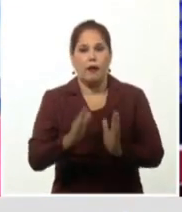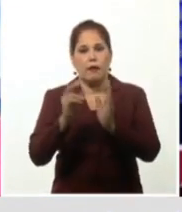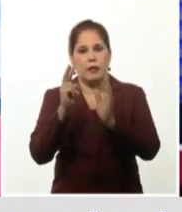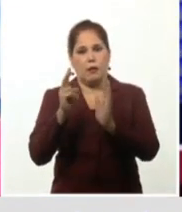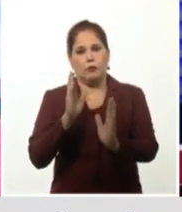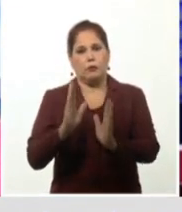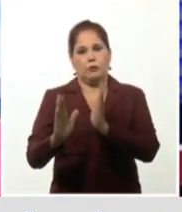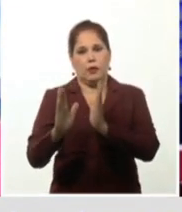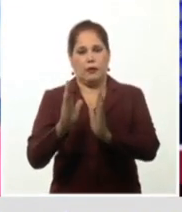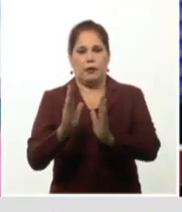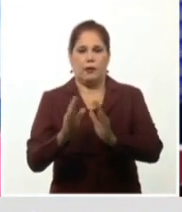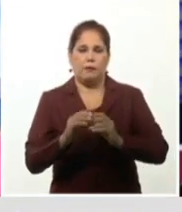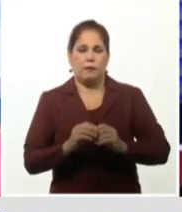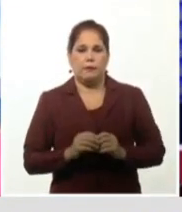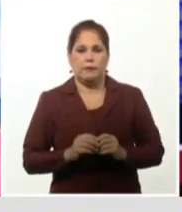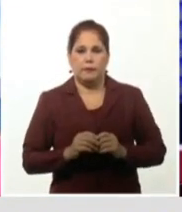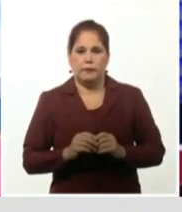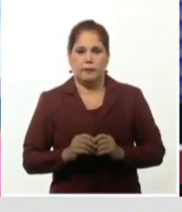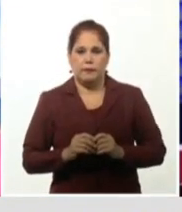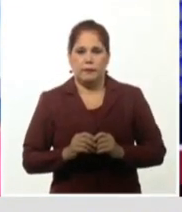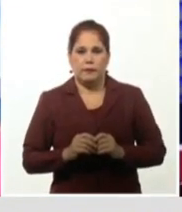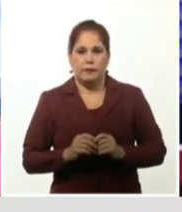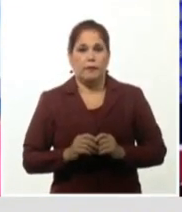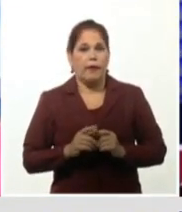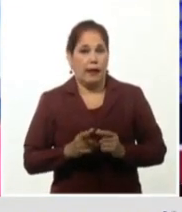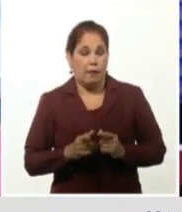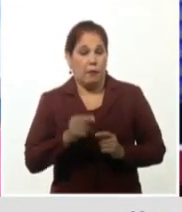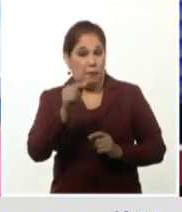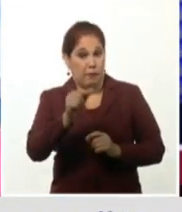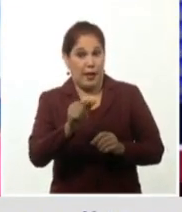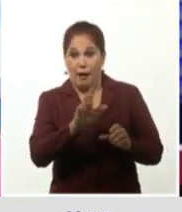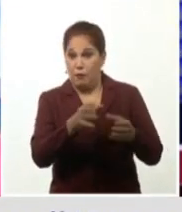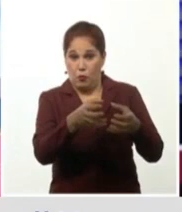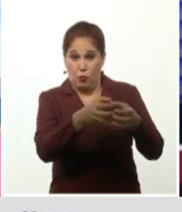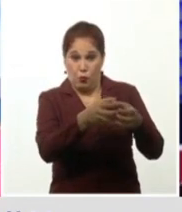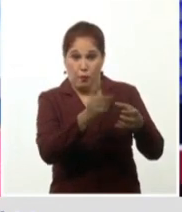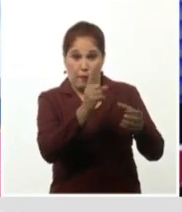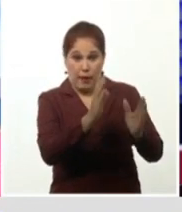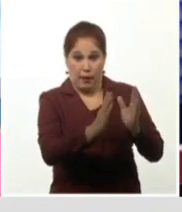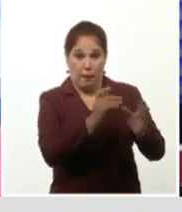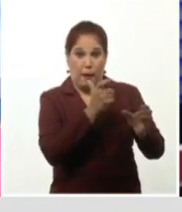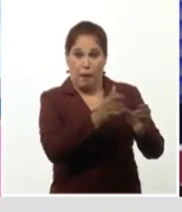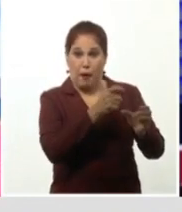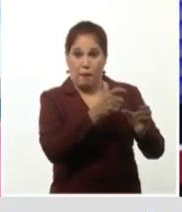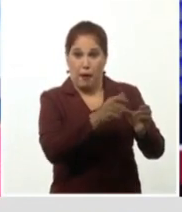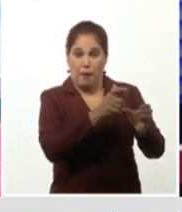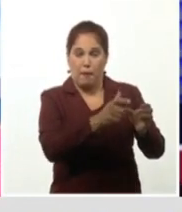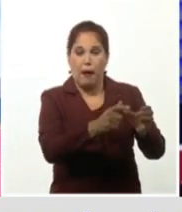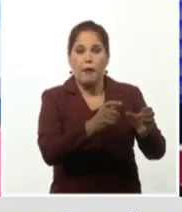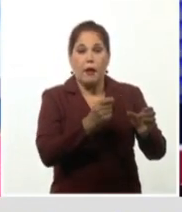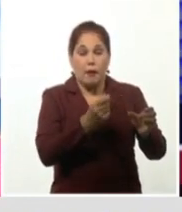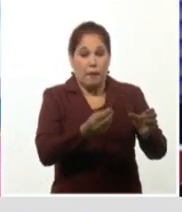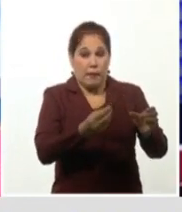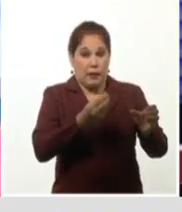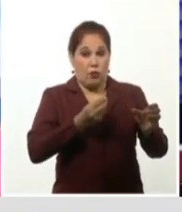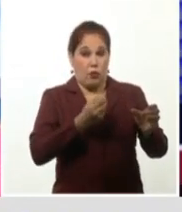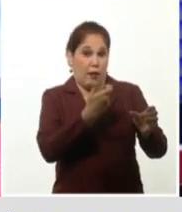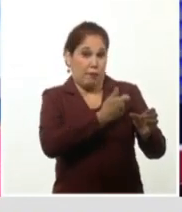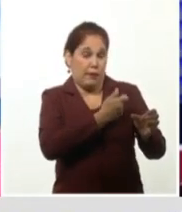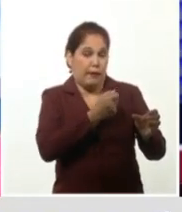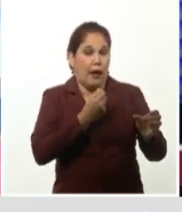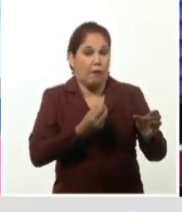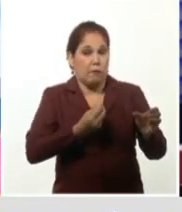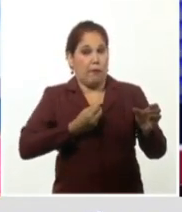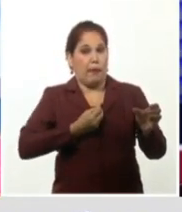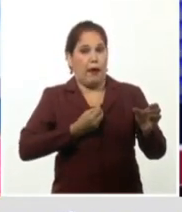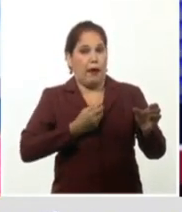con la inmunogenicidad. O sea, que es la capacidad que tiene la vacuna de producir una respuesta en los individuos, en este caso medida